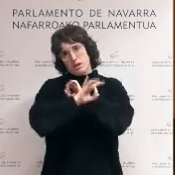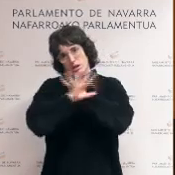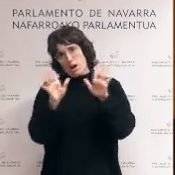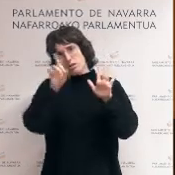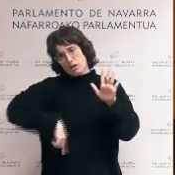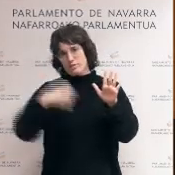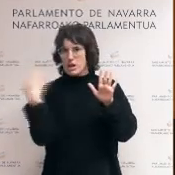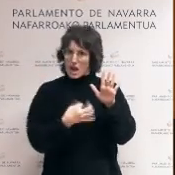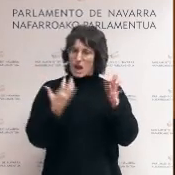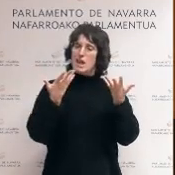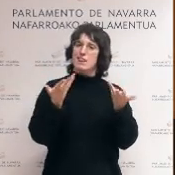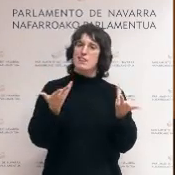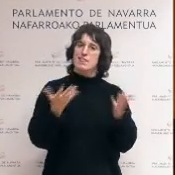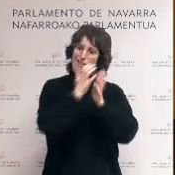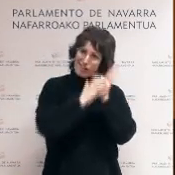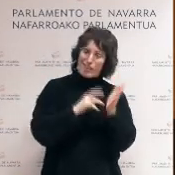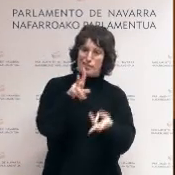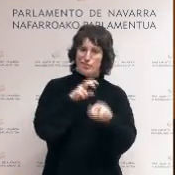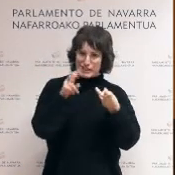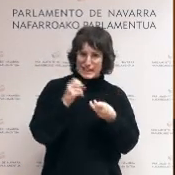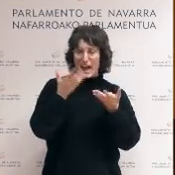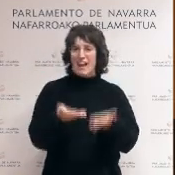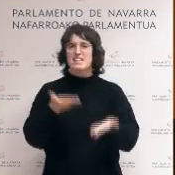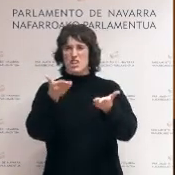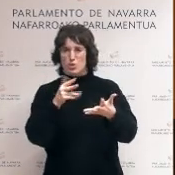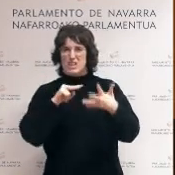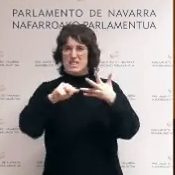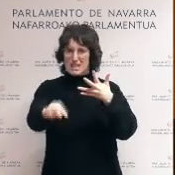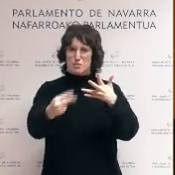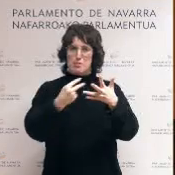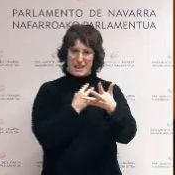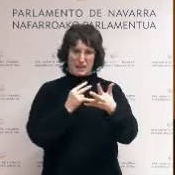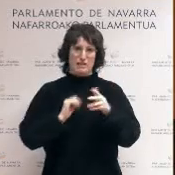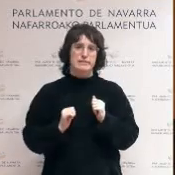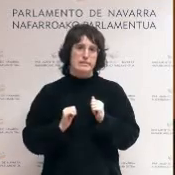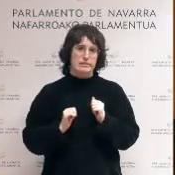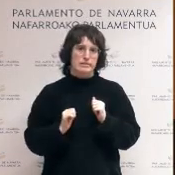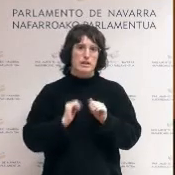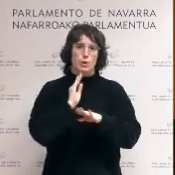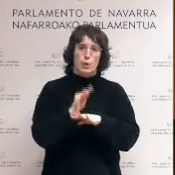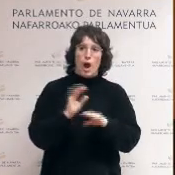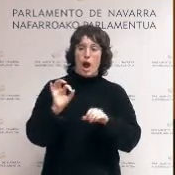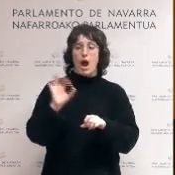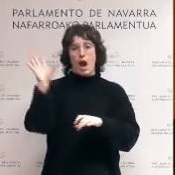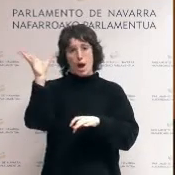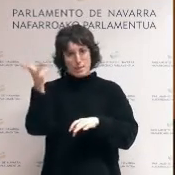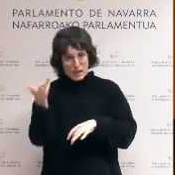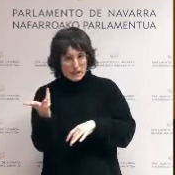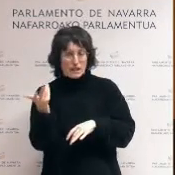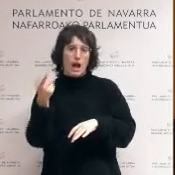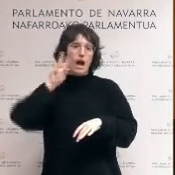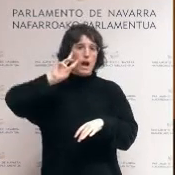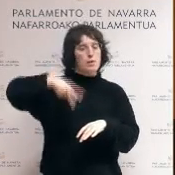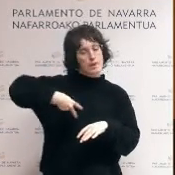ayudas públicas que sean transparentes. Ofrece integridad ambiental, verificación